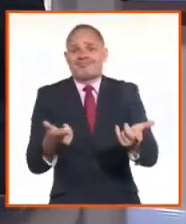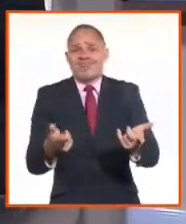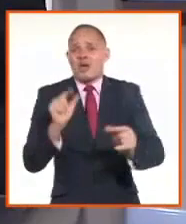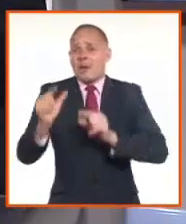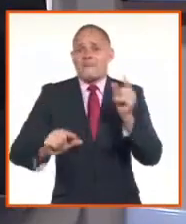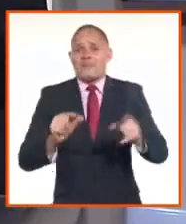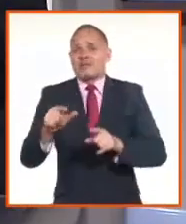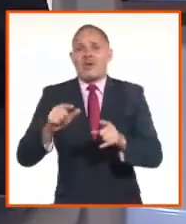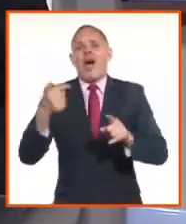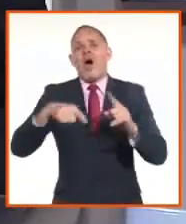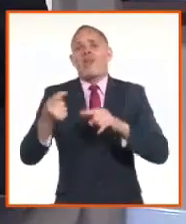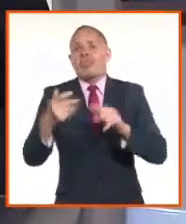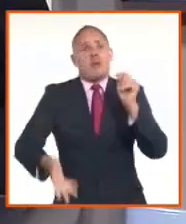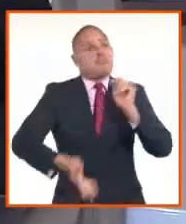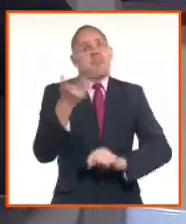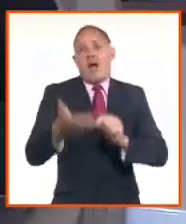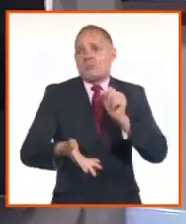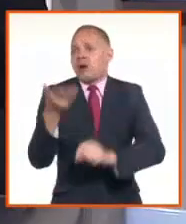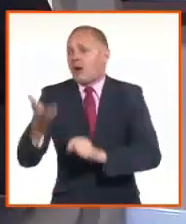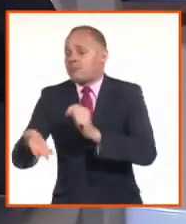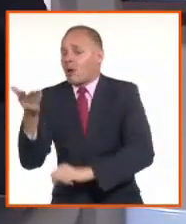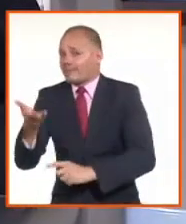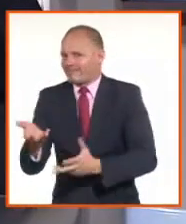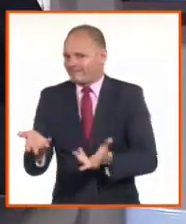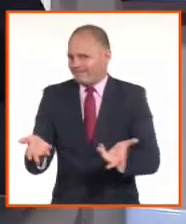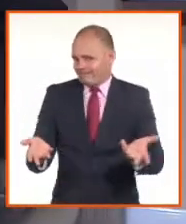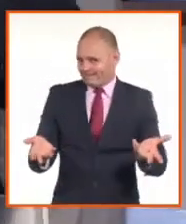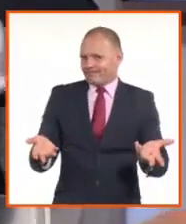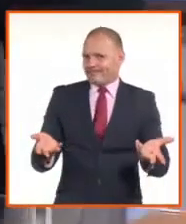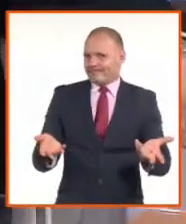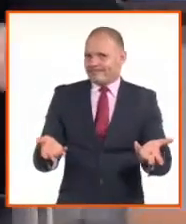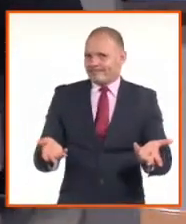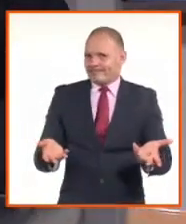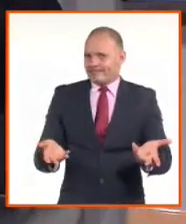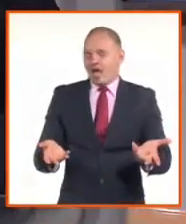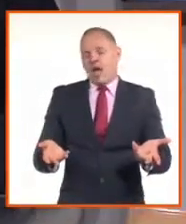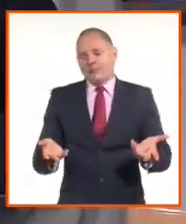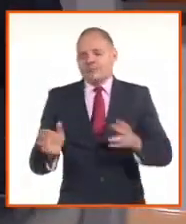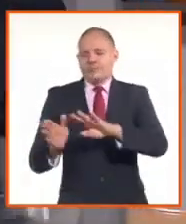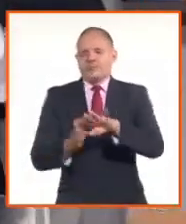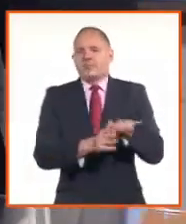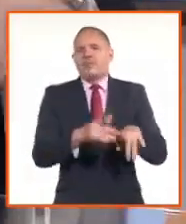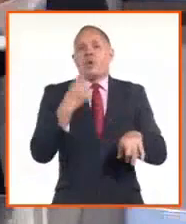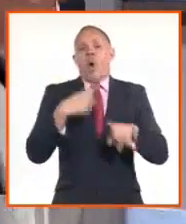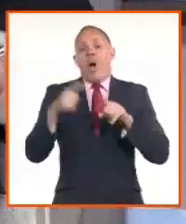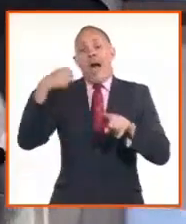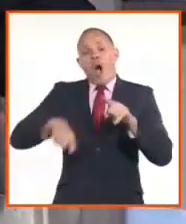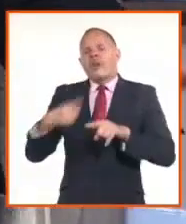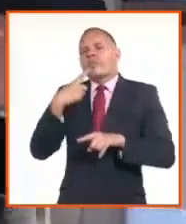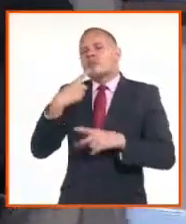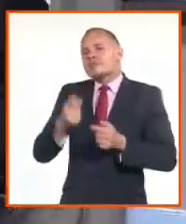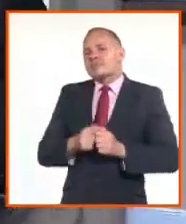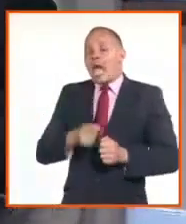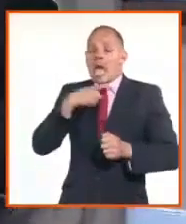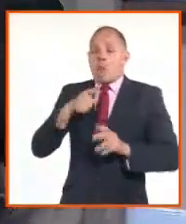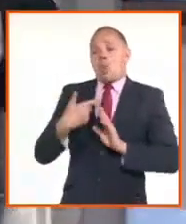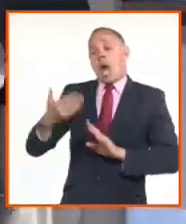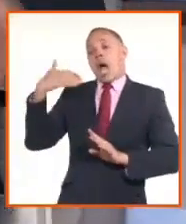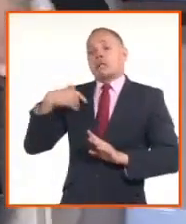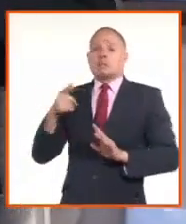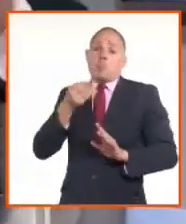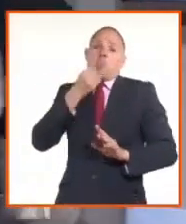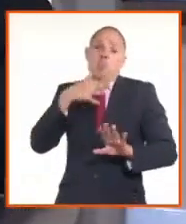tiene costos cuál es el costo entonces cuál es el costo de tomar la decisión es decir no restringe presupuesto estado y desempleo y no hay